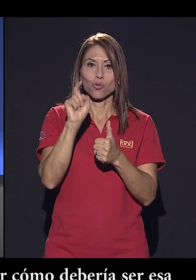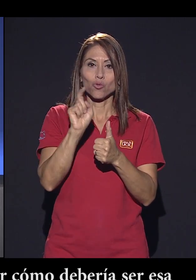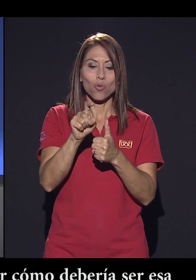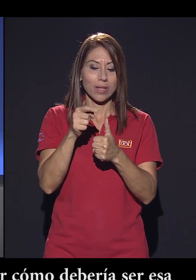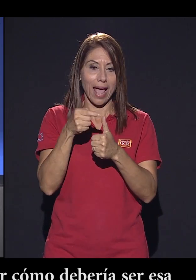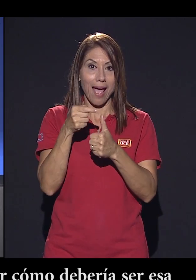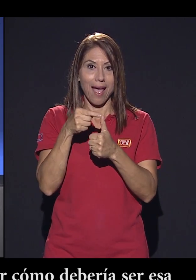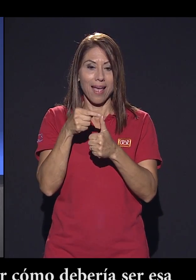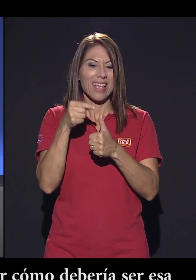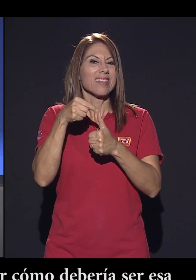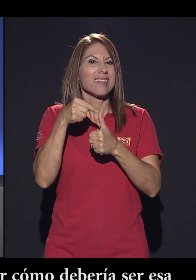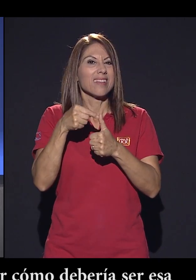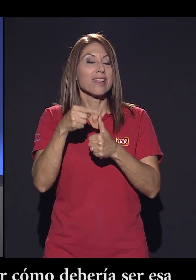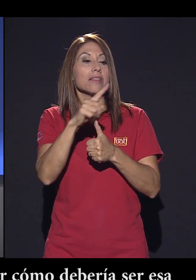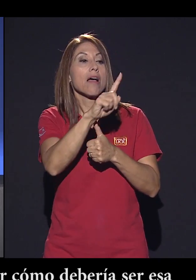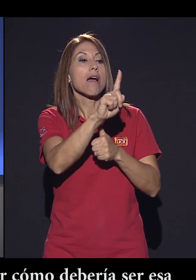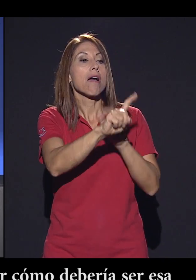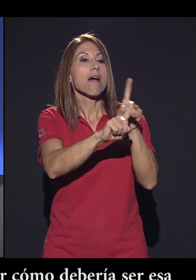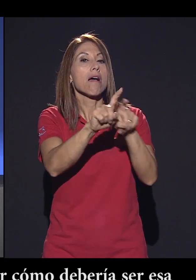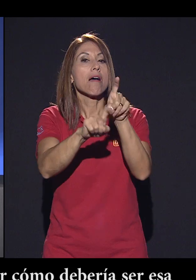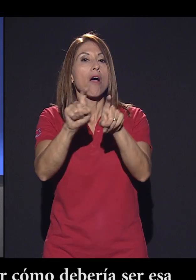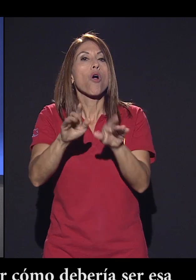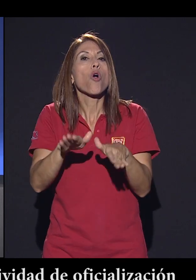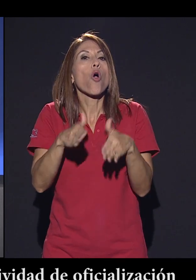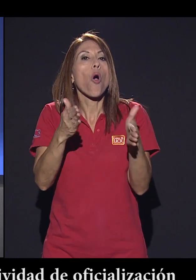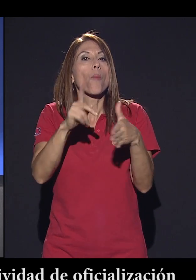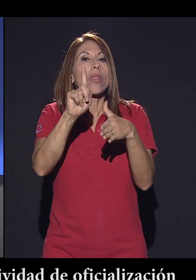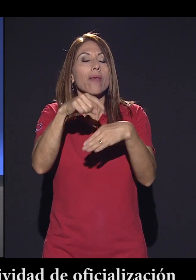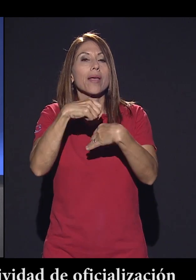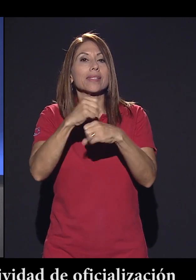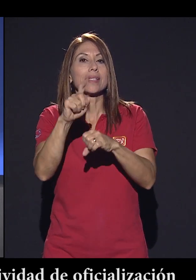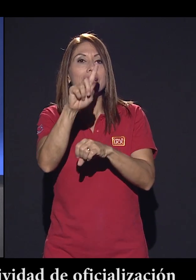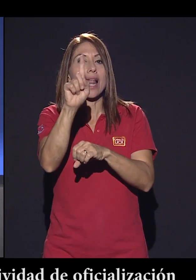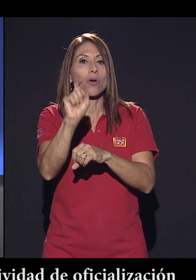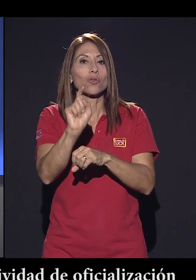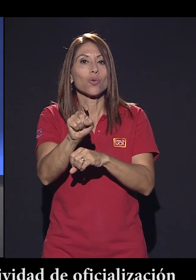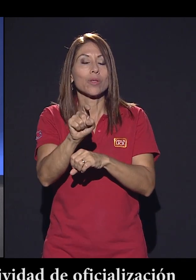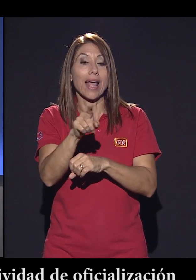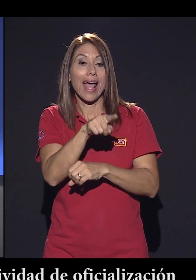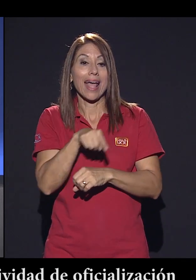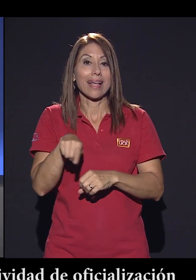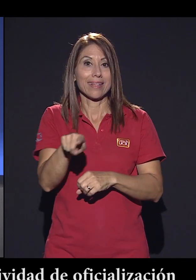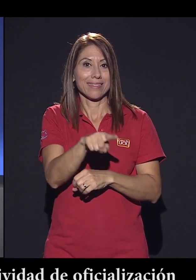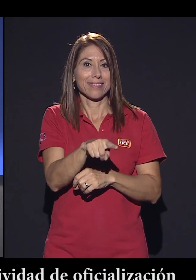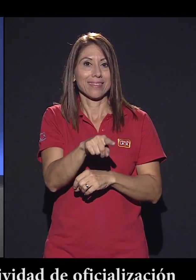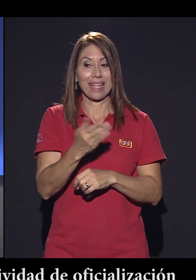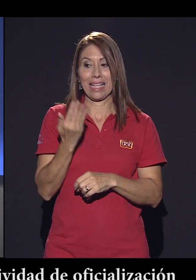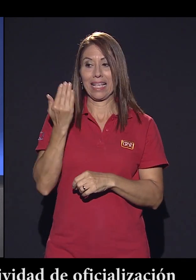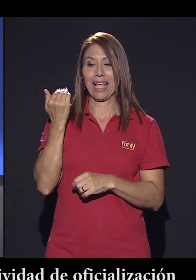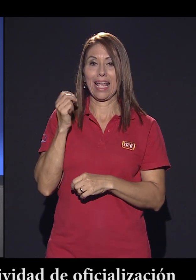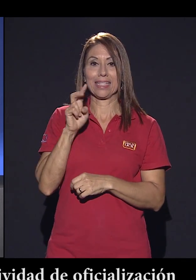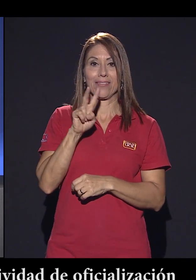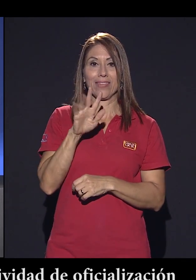era sobre cómo debería ser la consulta. Y ese 25